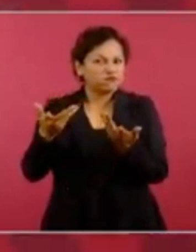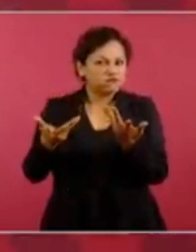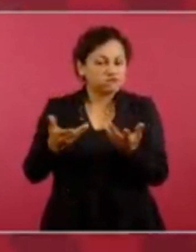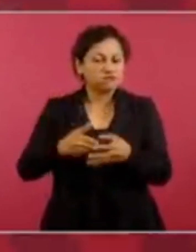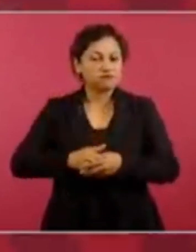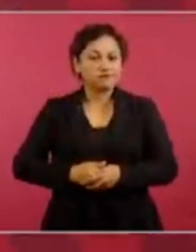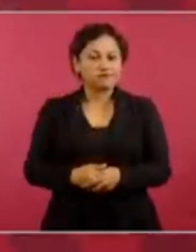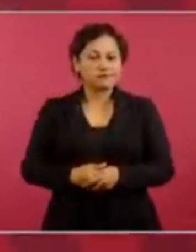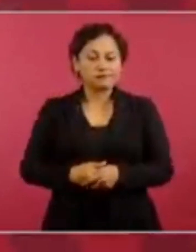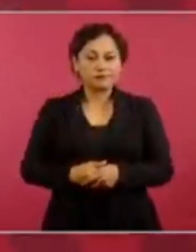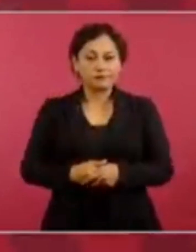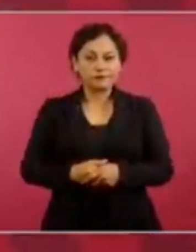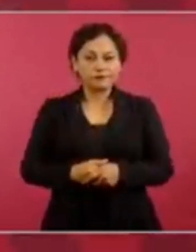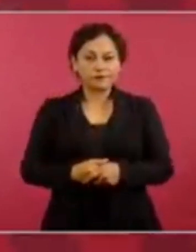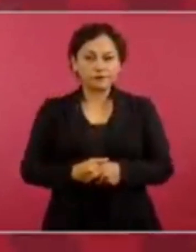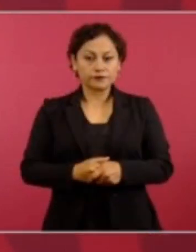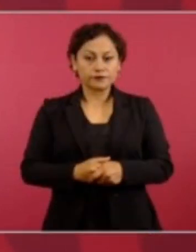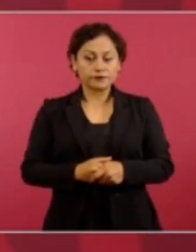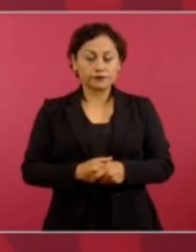hay quienes